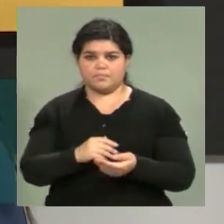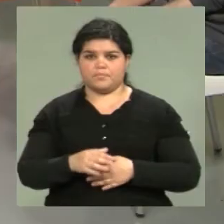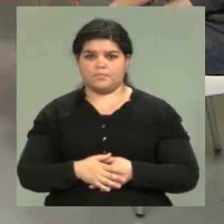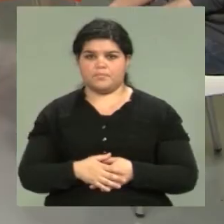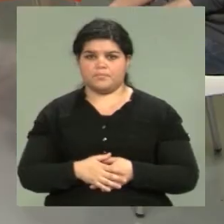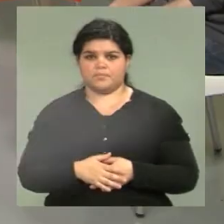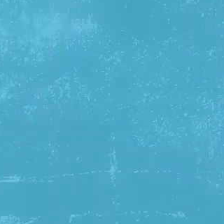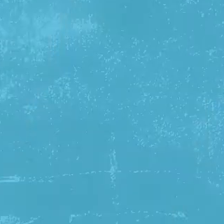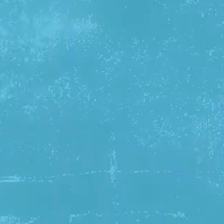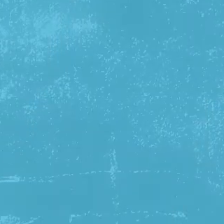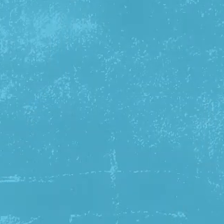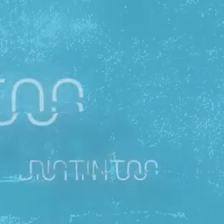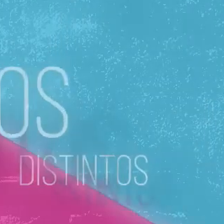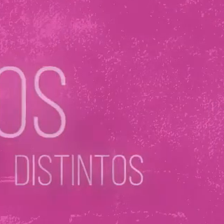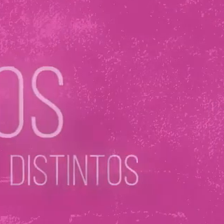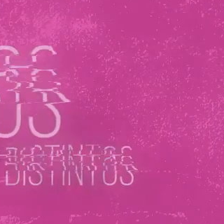Parecidos.